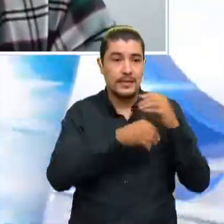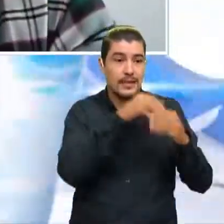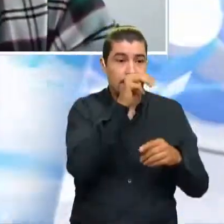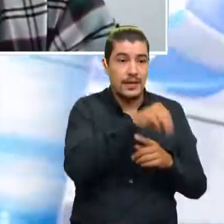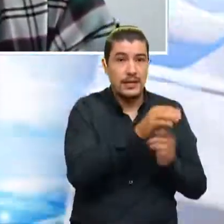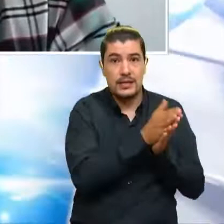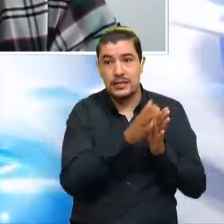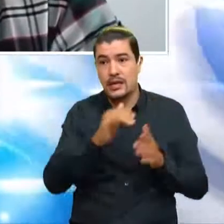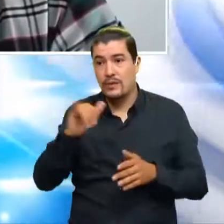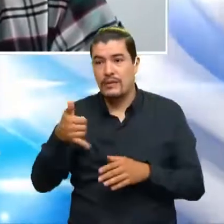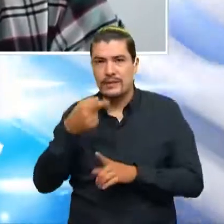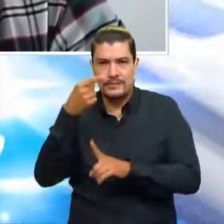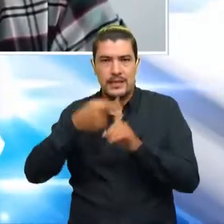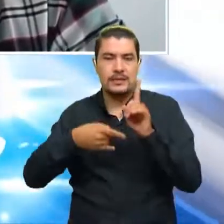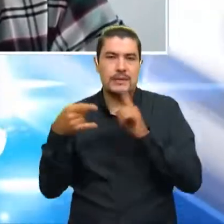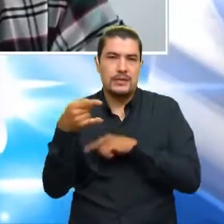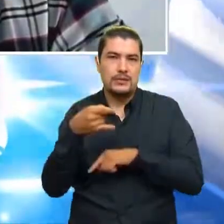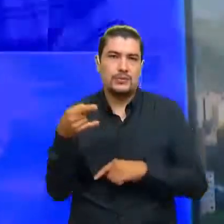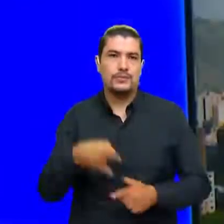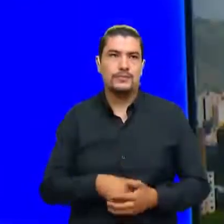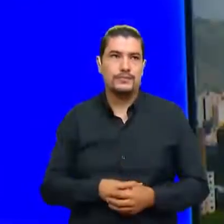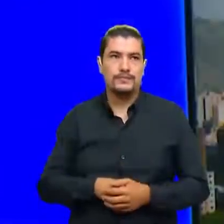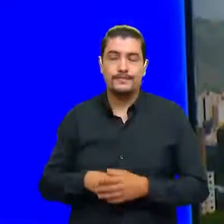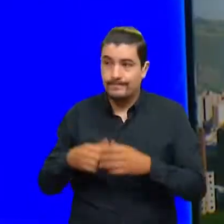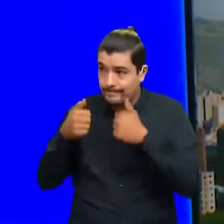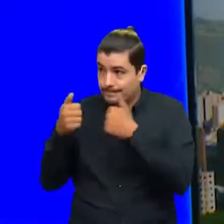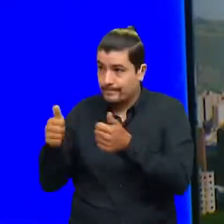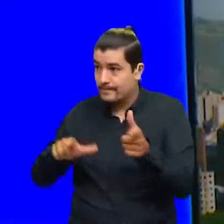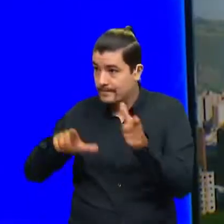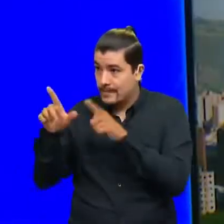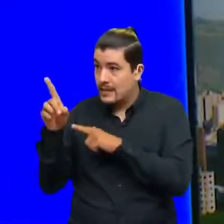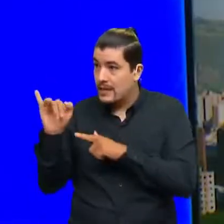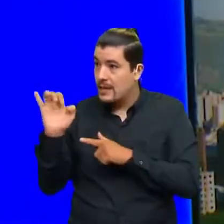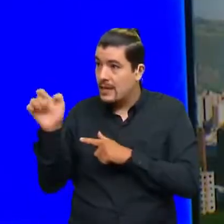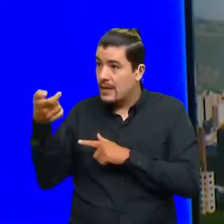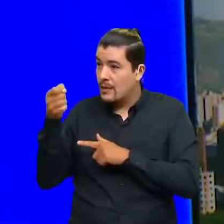jueves durante todo el mes de marzo. Bueno, Diego, pues estaremos muy